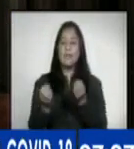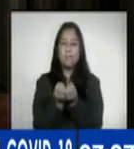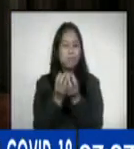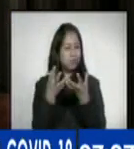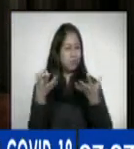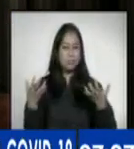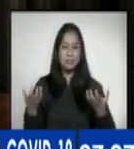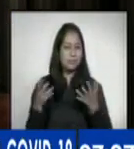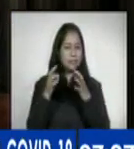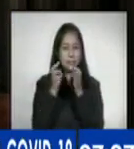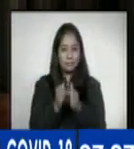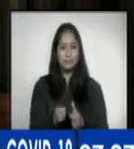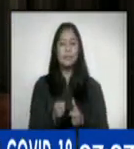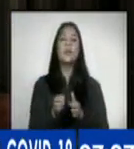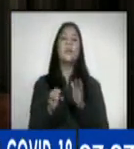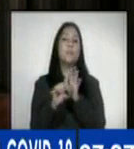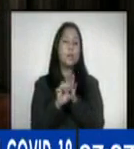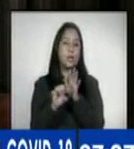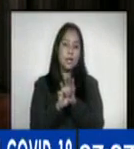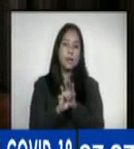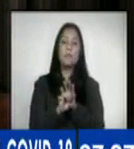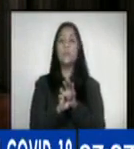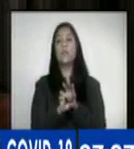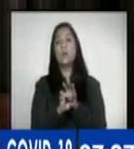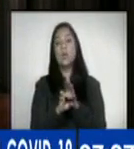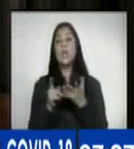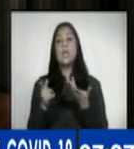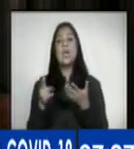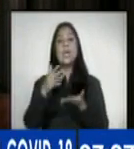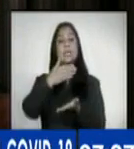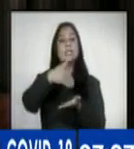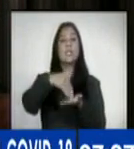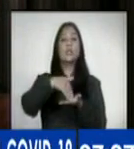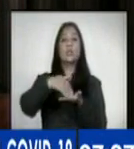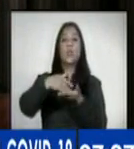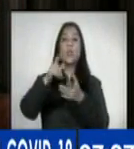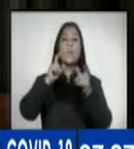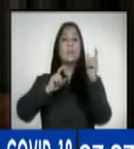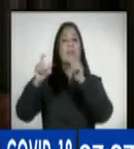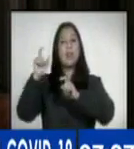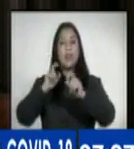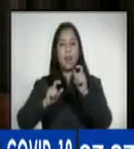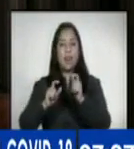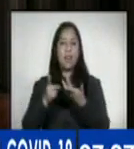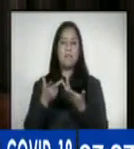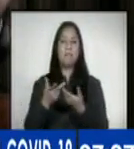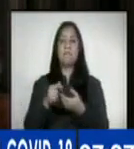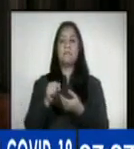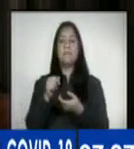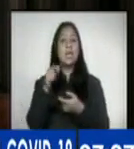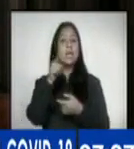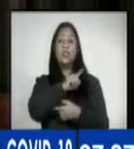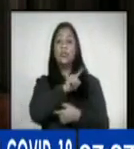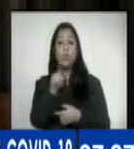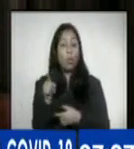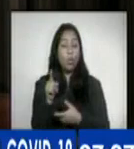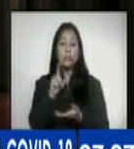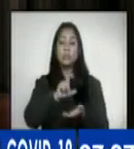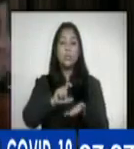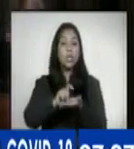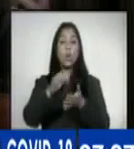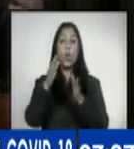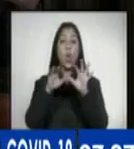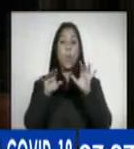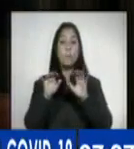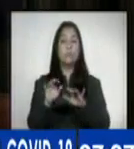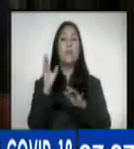aglomeración de personas, como por ejemplo el caso de los centros comerciales. Se dijo no a los centros comerciales porque